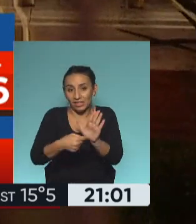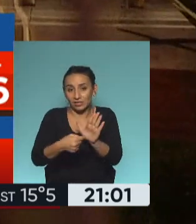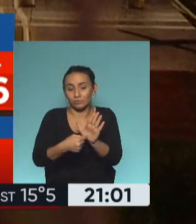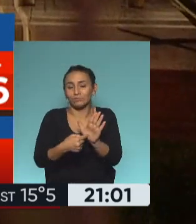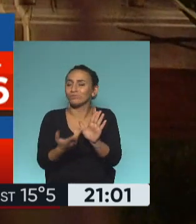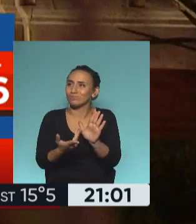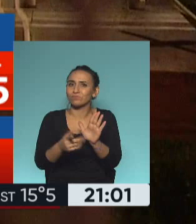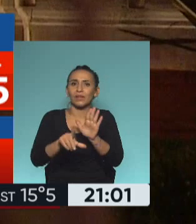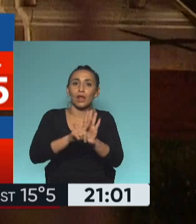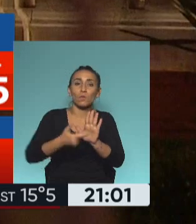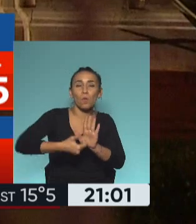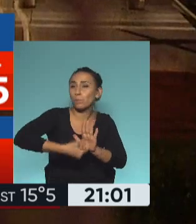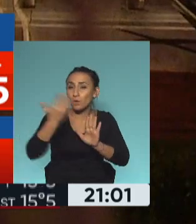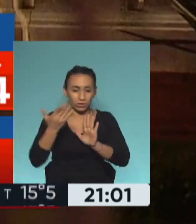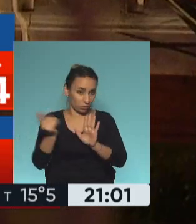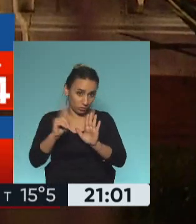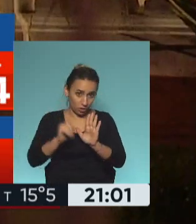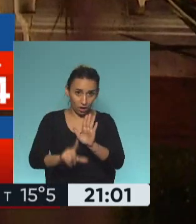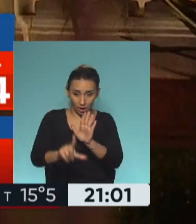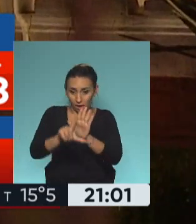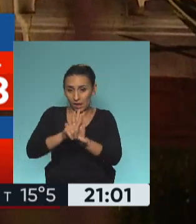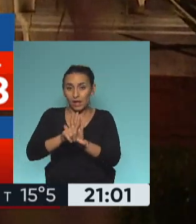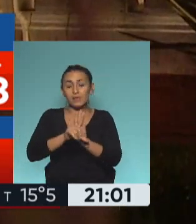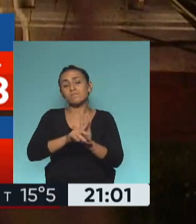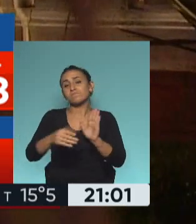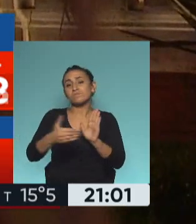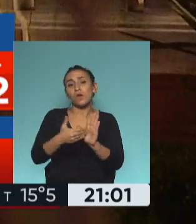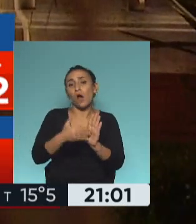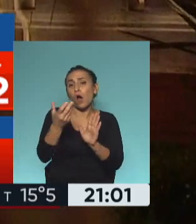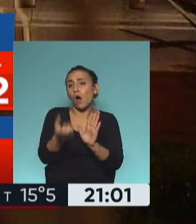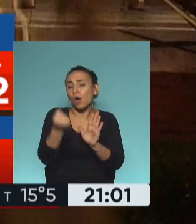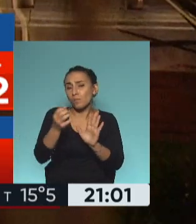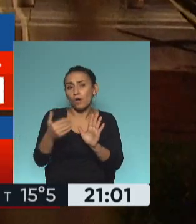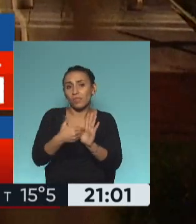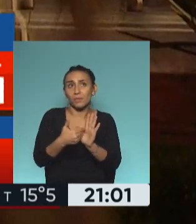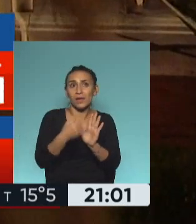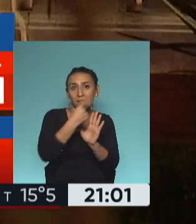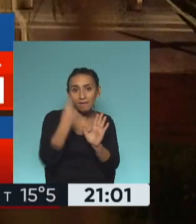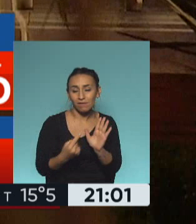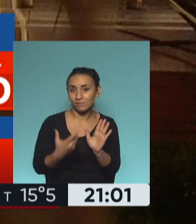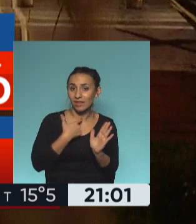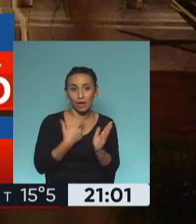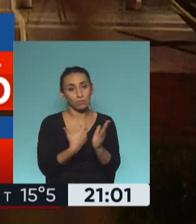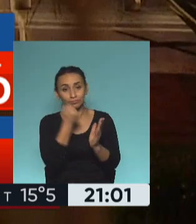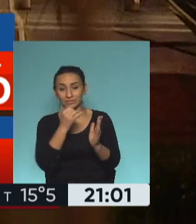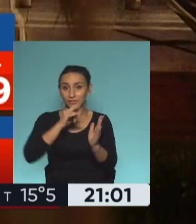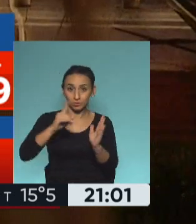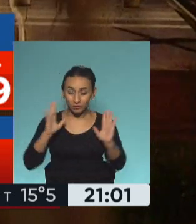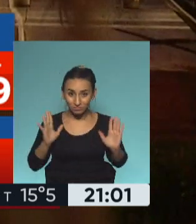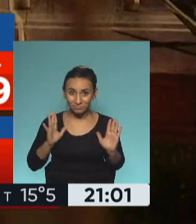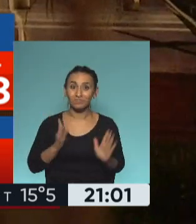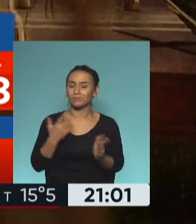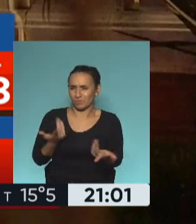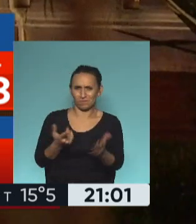que no sea de orden público, sino que se sancione y que después las provincias adhieran. Queda exactamente lo opuesto a lo que planteaba la ley. La ley dice tenemos que tener una sola